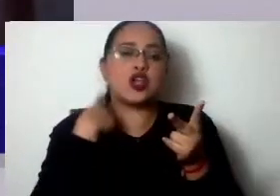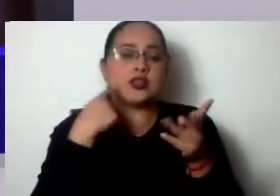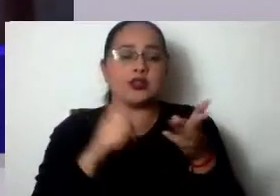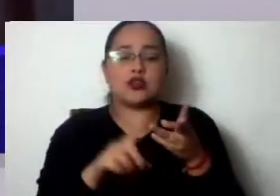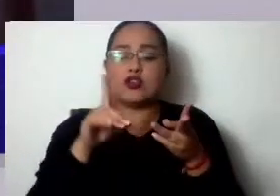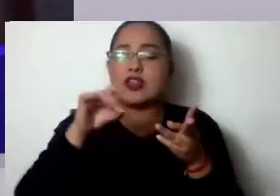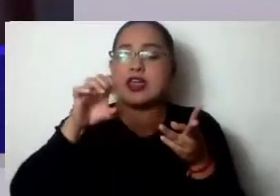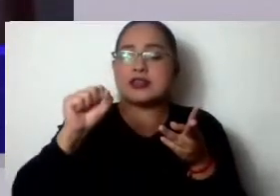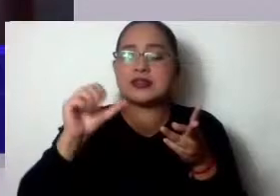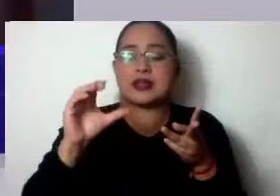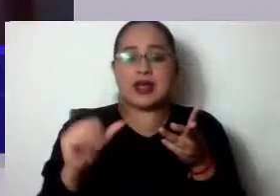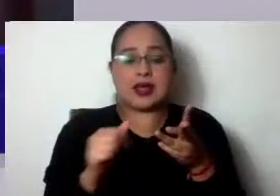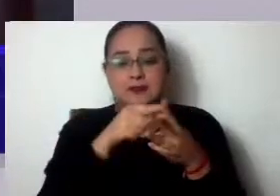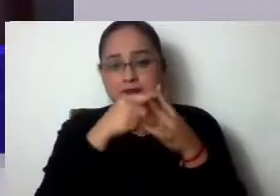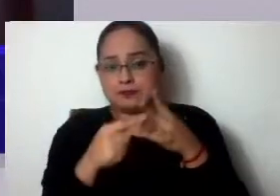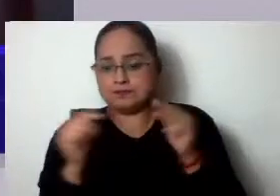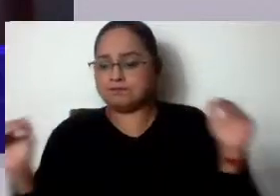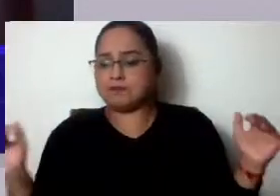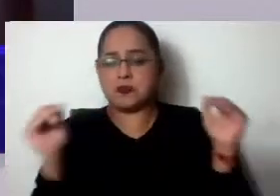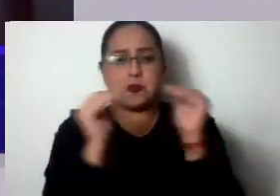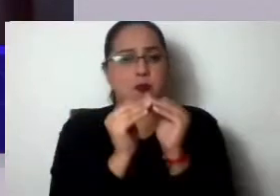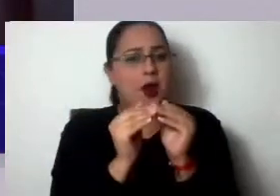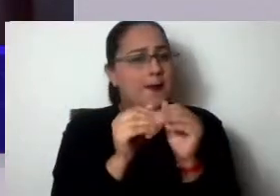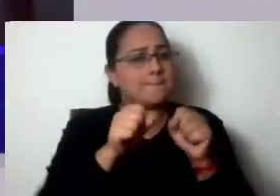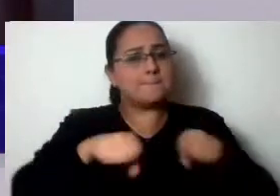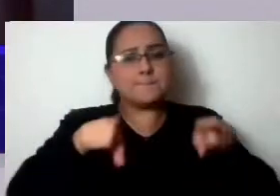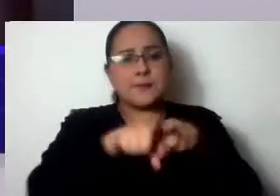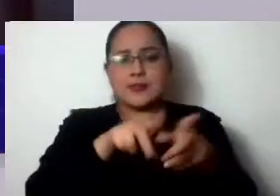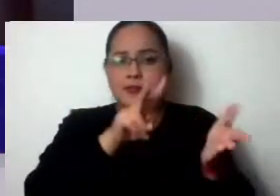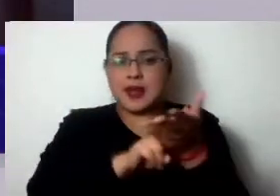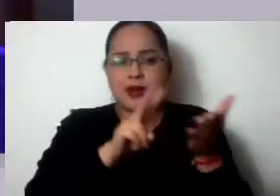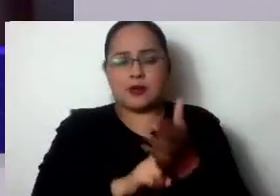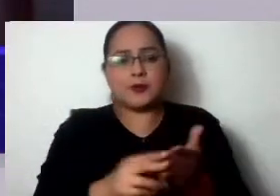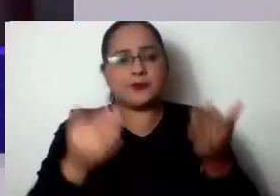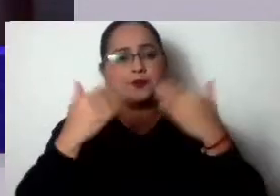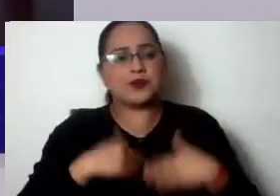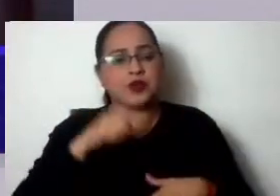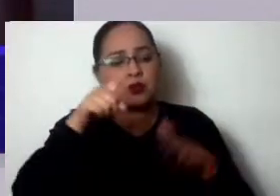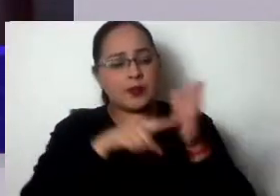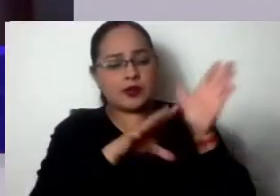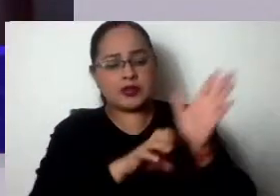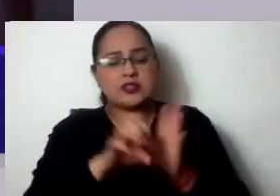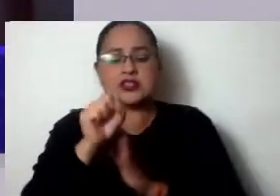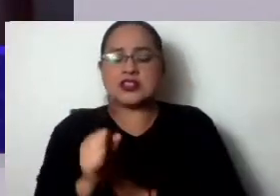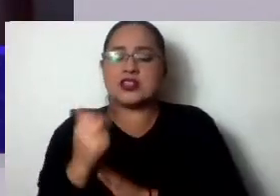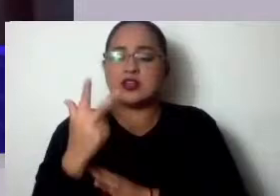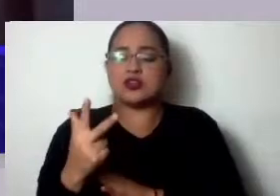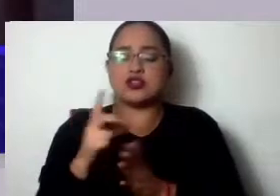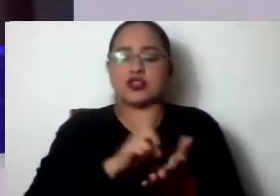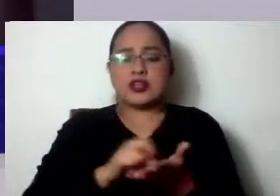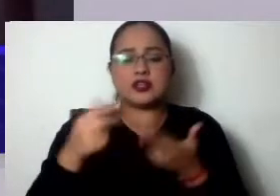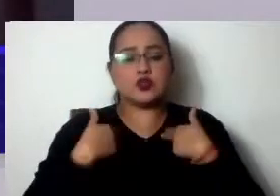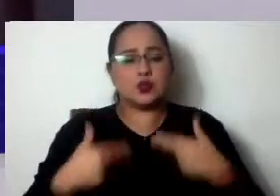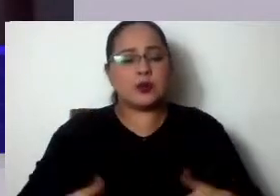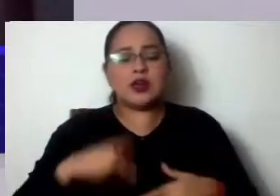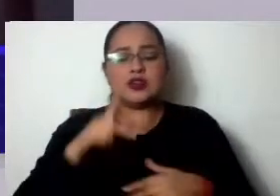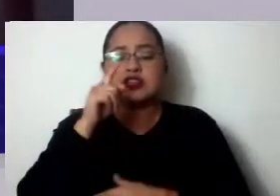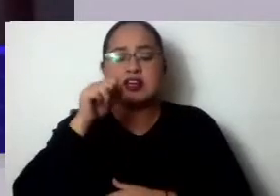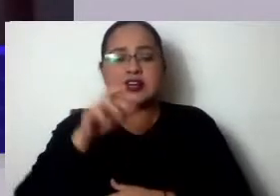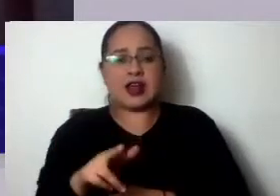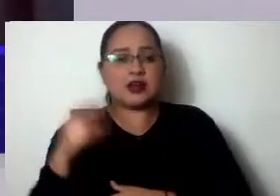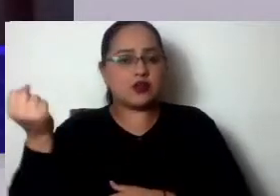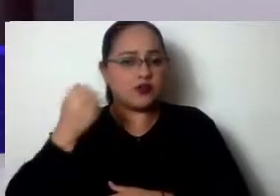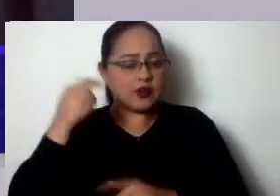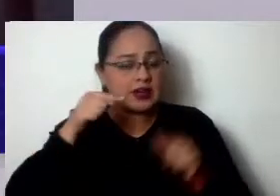así en la conferencia de derechos humanos de teherán en 1968 se proclamó la indivisibilidad